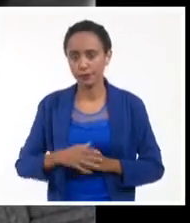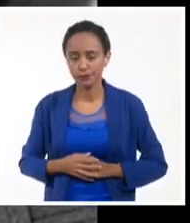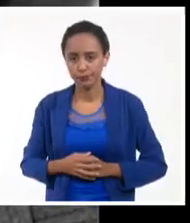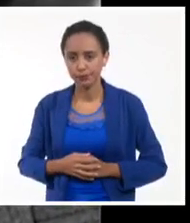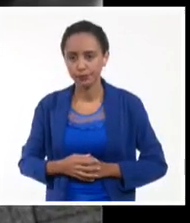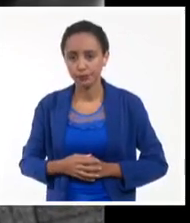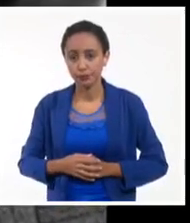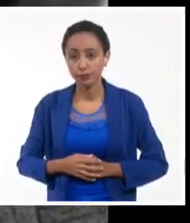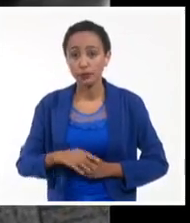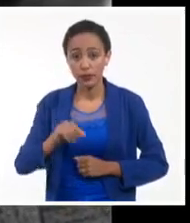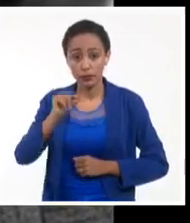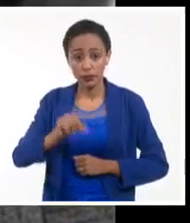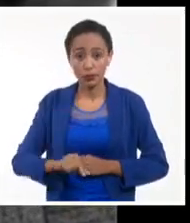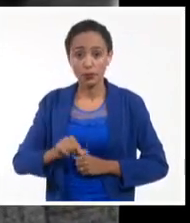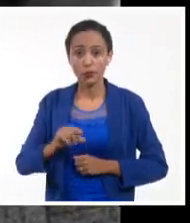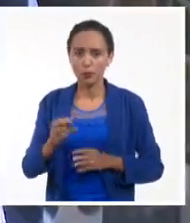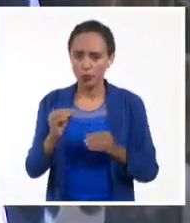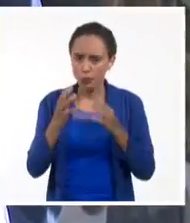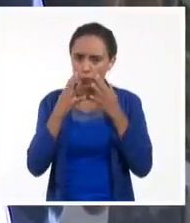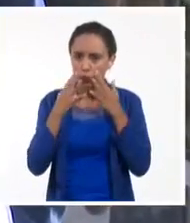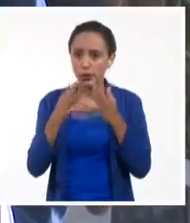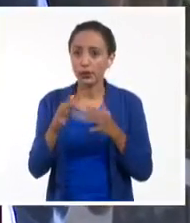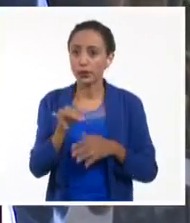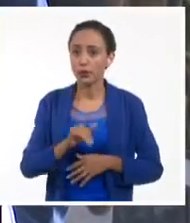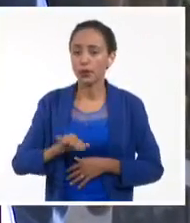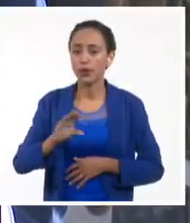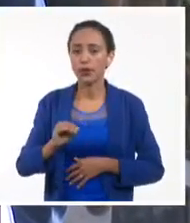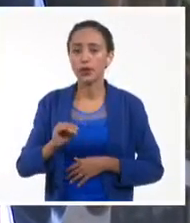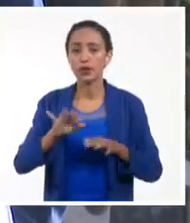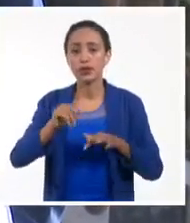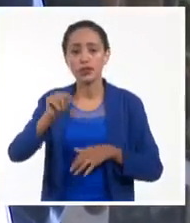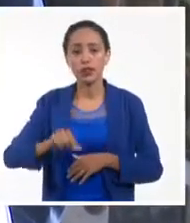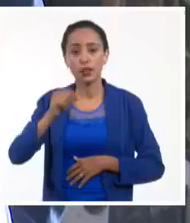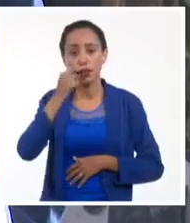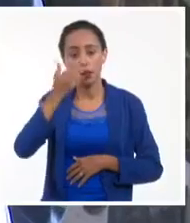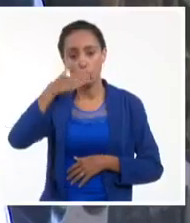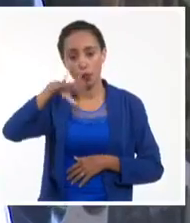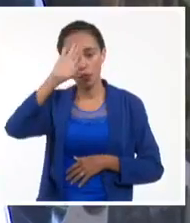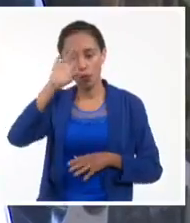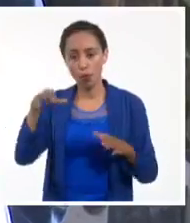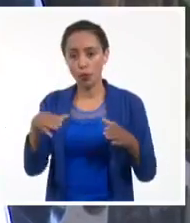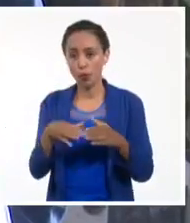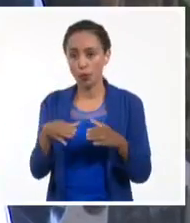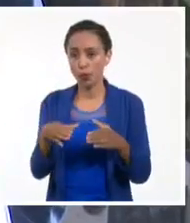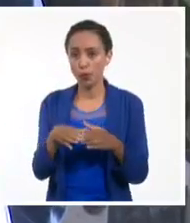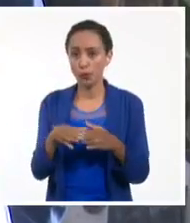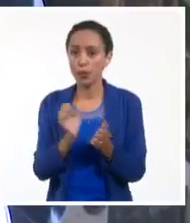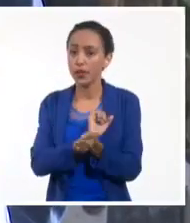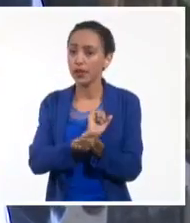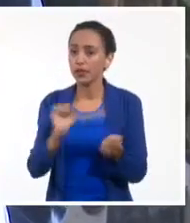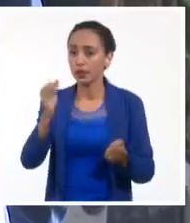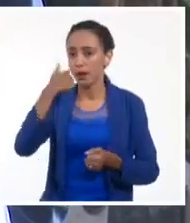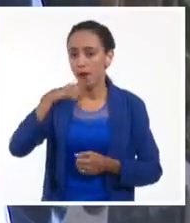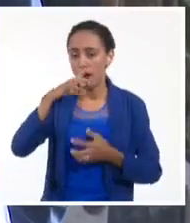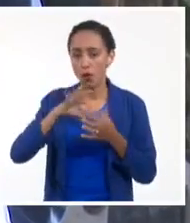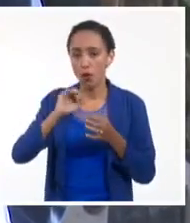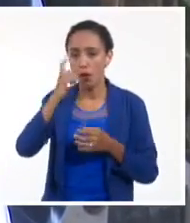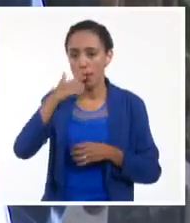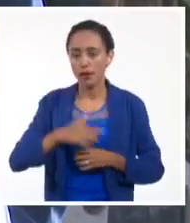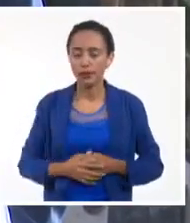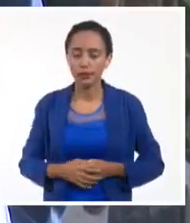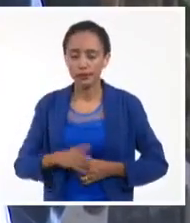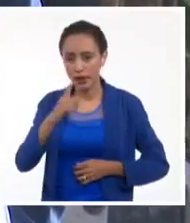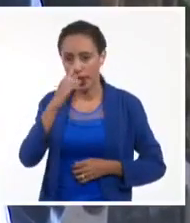que lo inmortaliza, afirmó el secretario del Comité Cuba del Movimiento Popular de Liberación de Angola. Neto